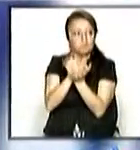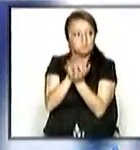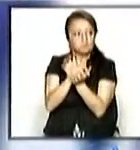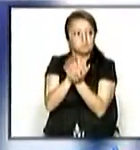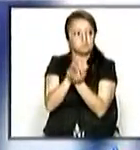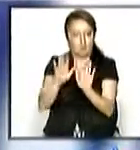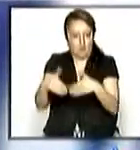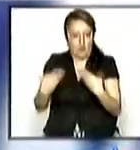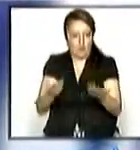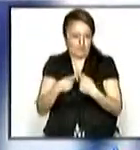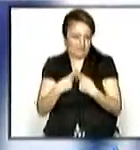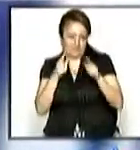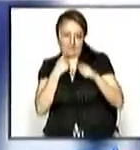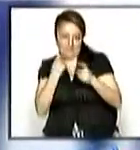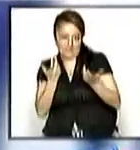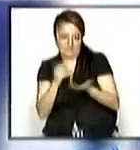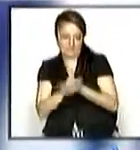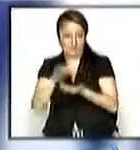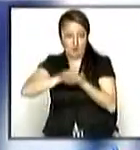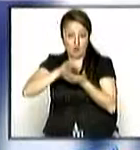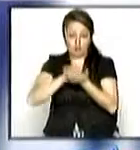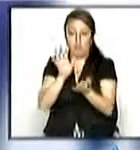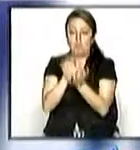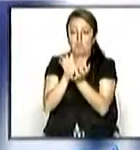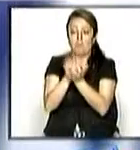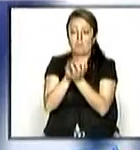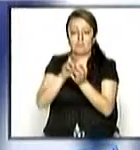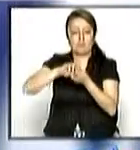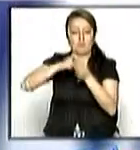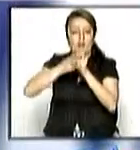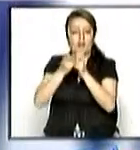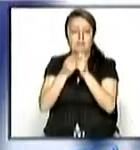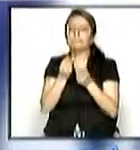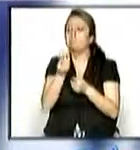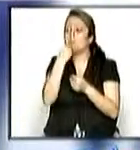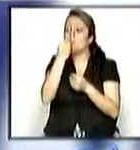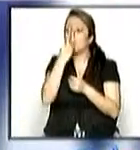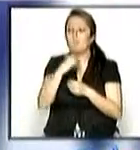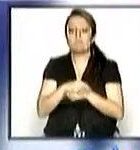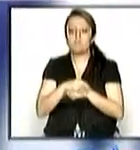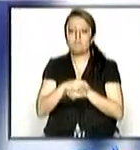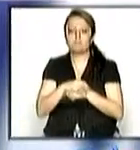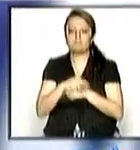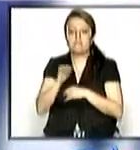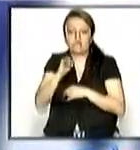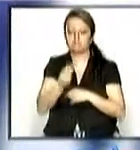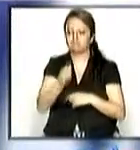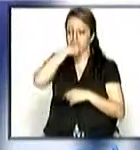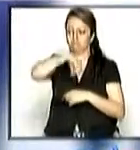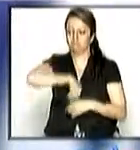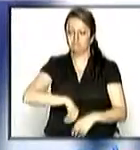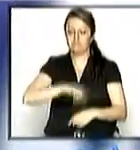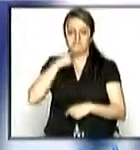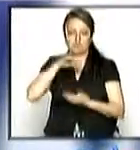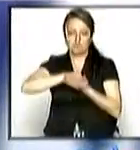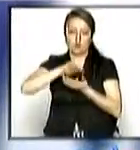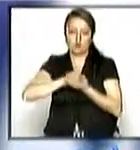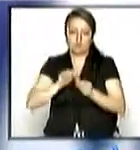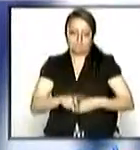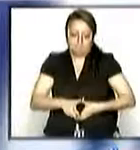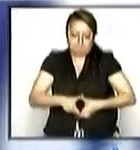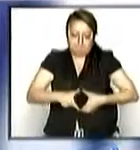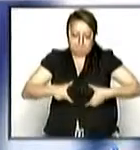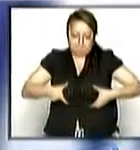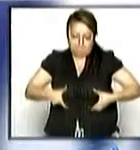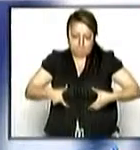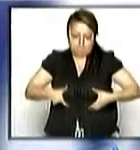van a masticar? Si lo mastican entero, ¿qué va a haber? Va a haber problemas gástricos, va a haber problemas de gastritis, de inflamación de colon, porque